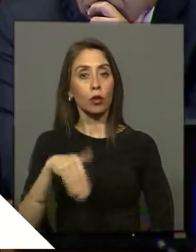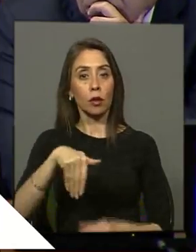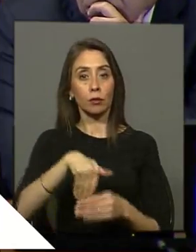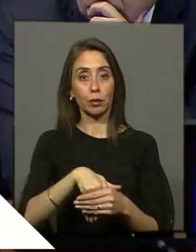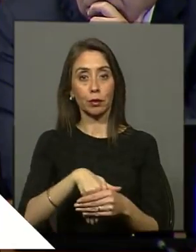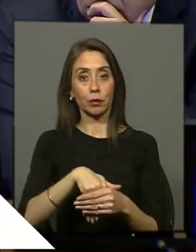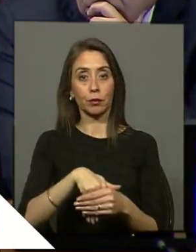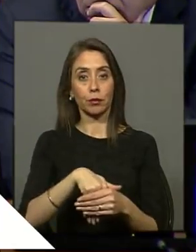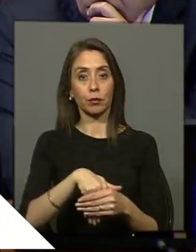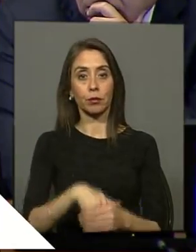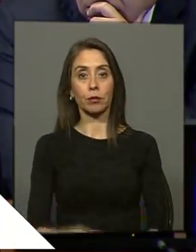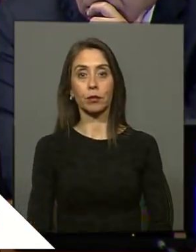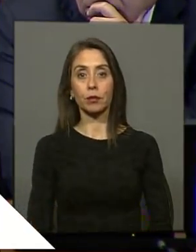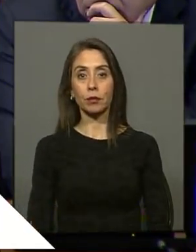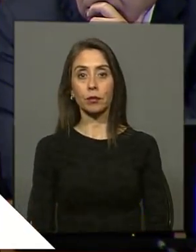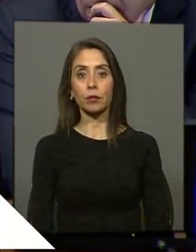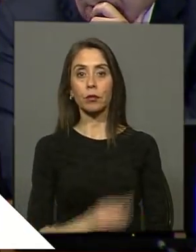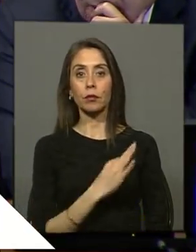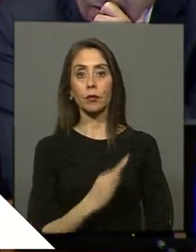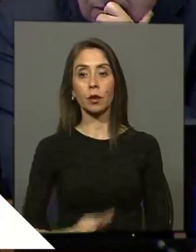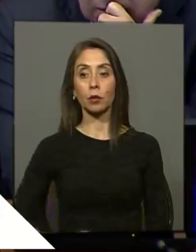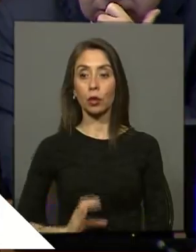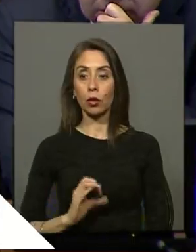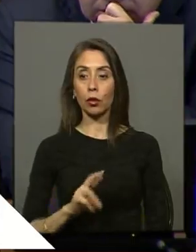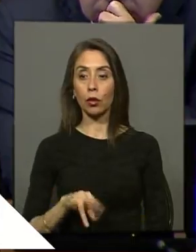diputado Cornejo